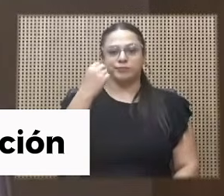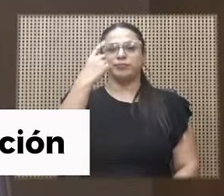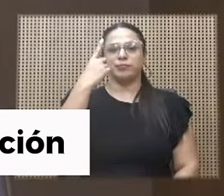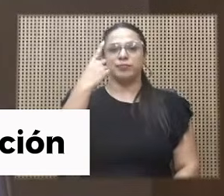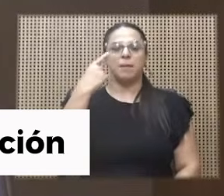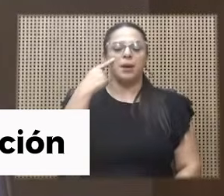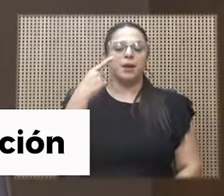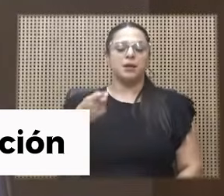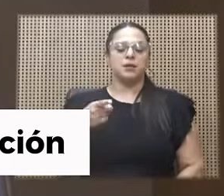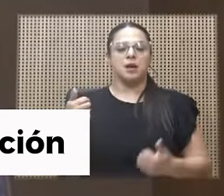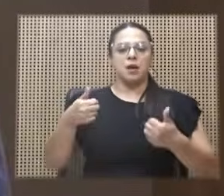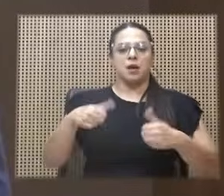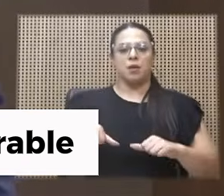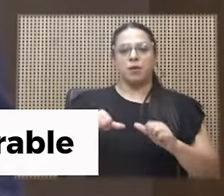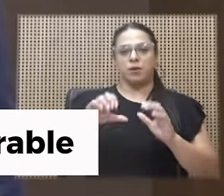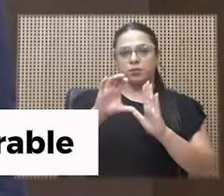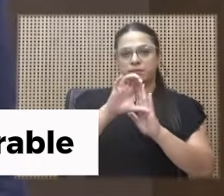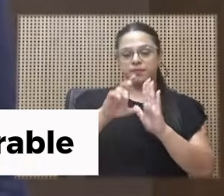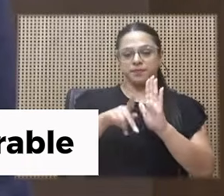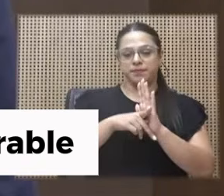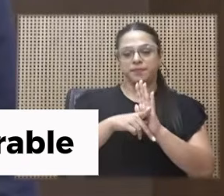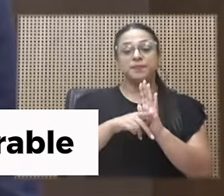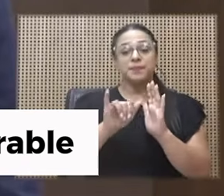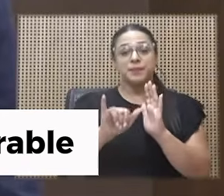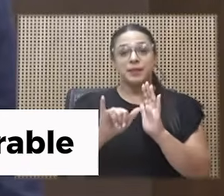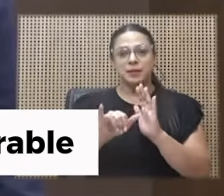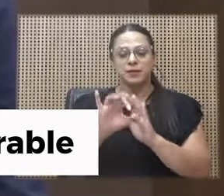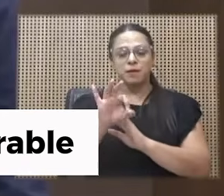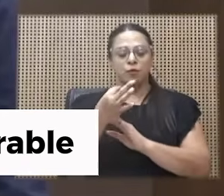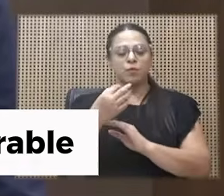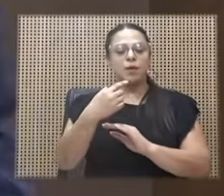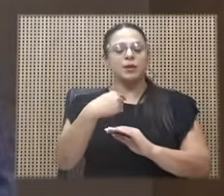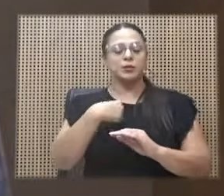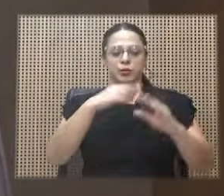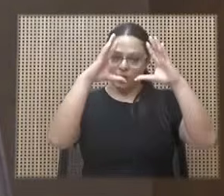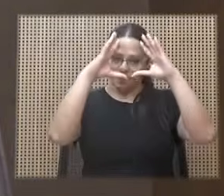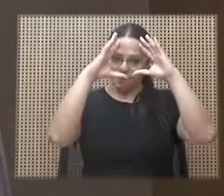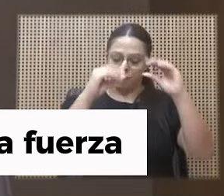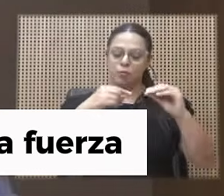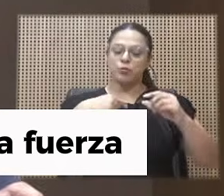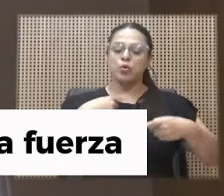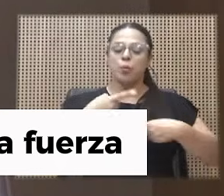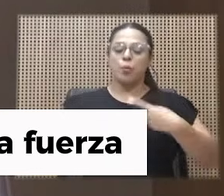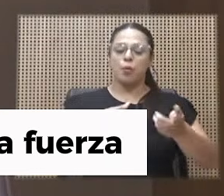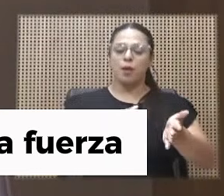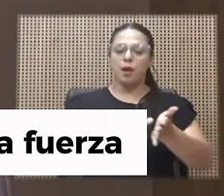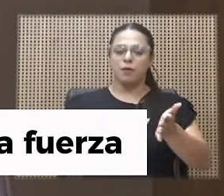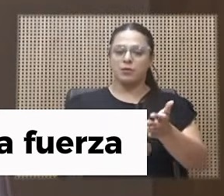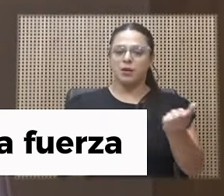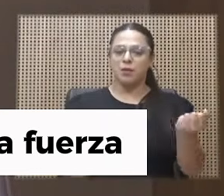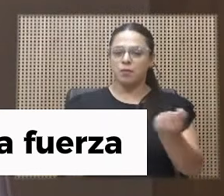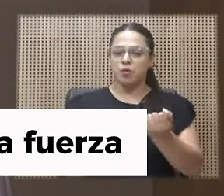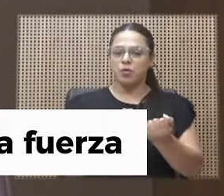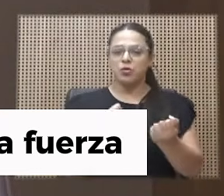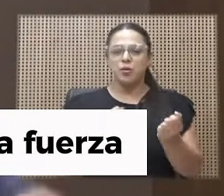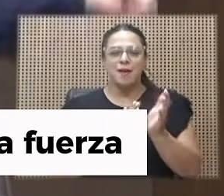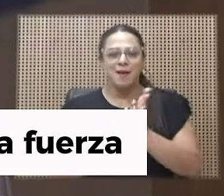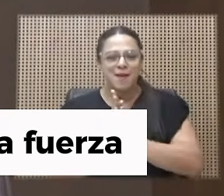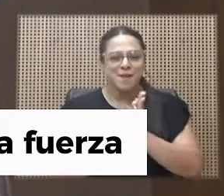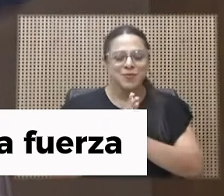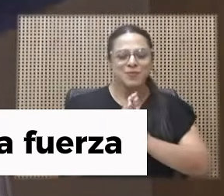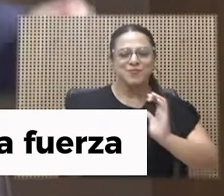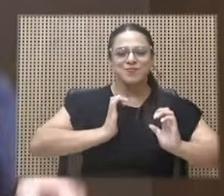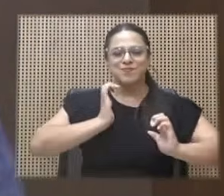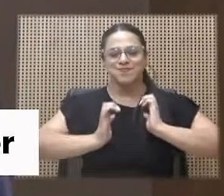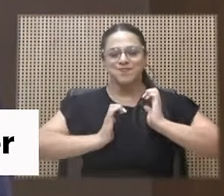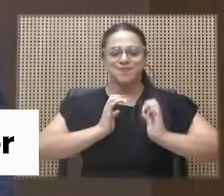que sea conforme a la Constitución. En ese sentido, anuncio mi voto favorable, no con todo el entusiasmo, las ganas y